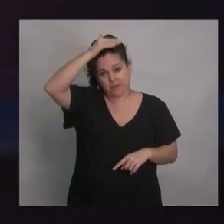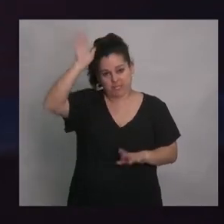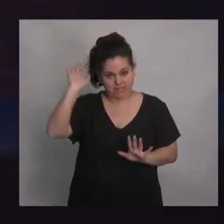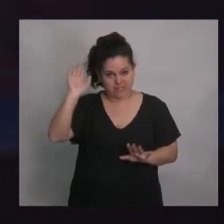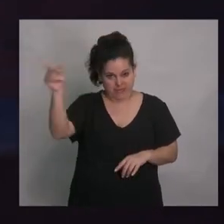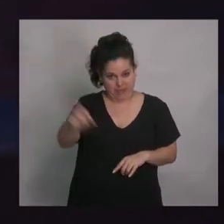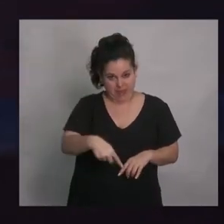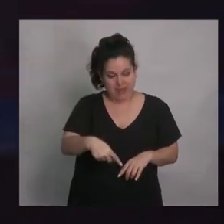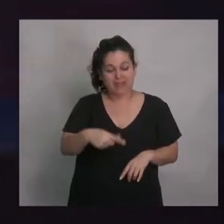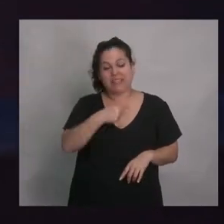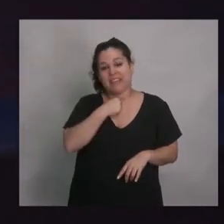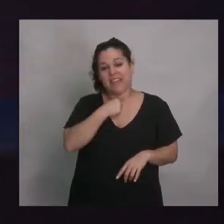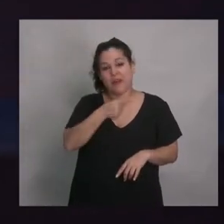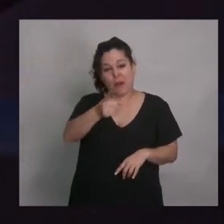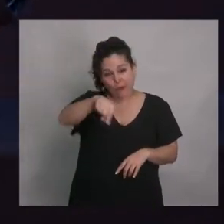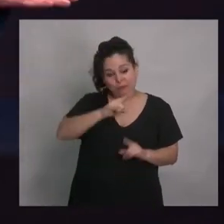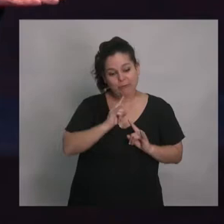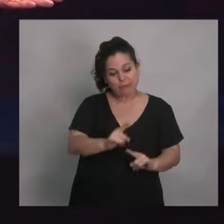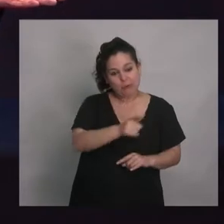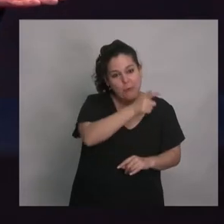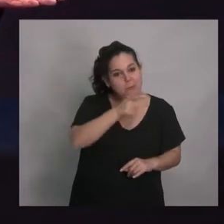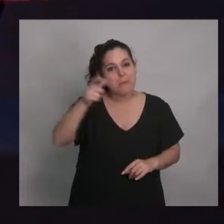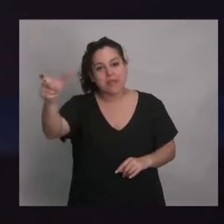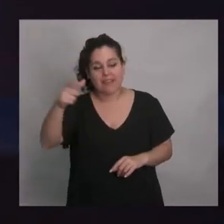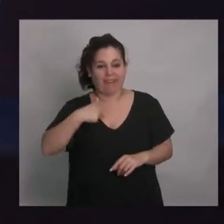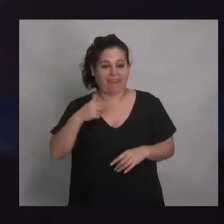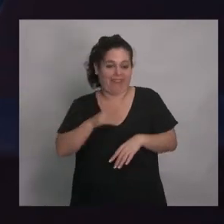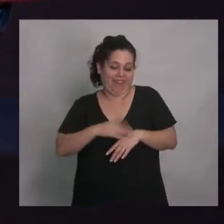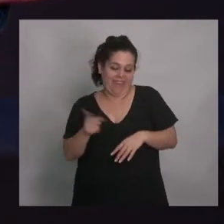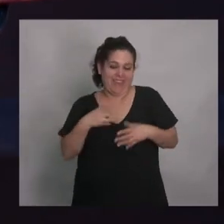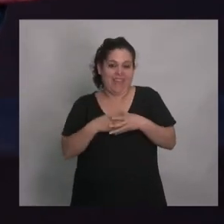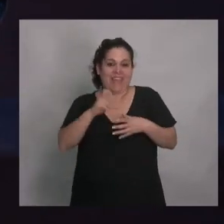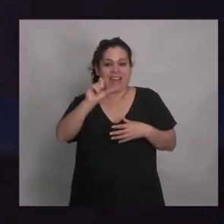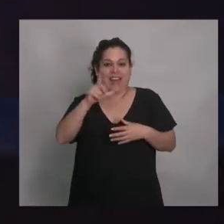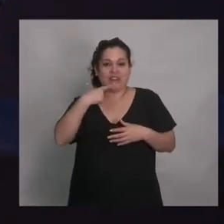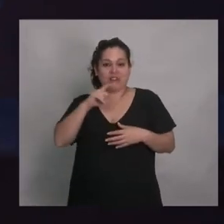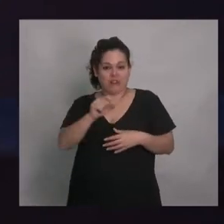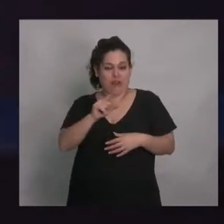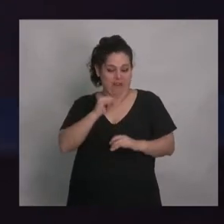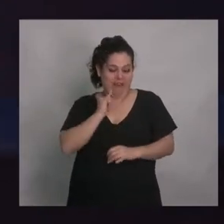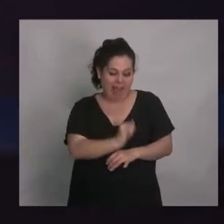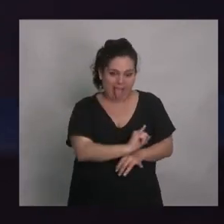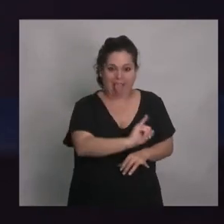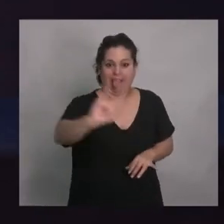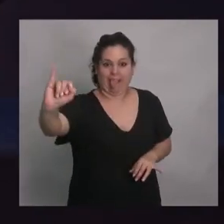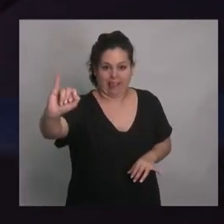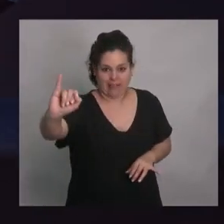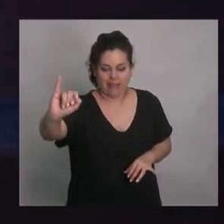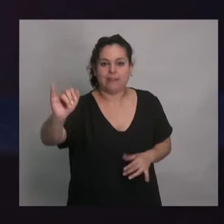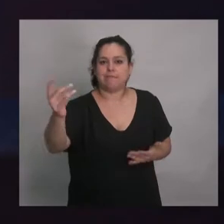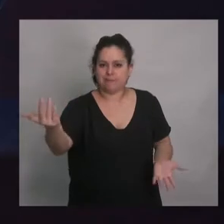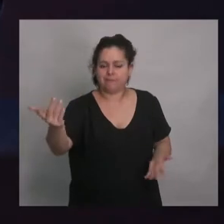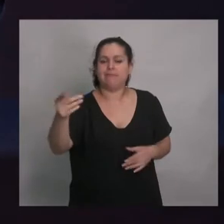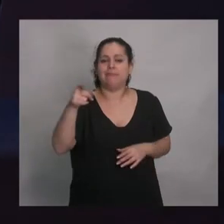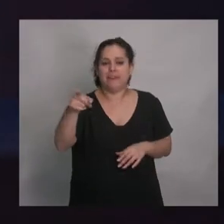quiero que le transmitan un mensaje en nombre de clacso al presidente trump primero un saludo a